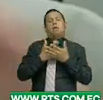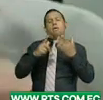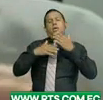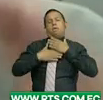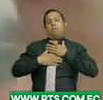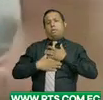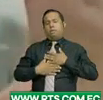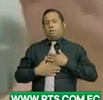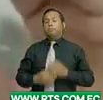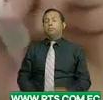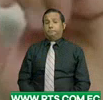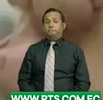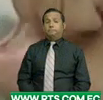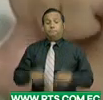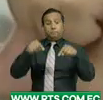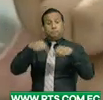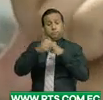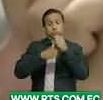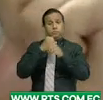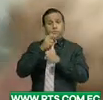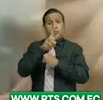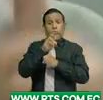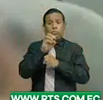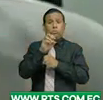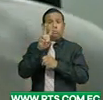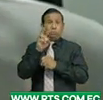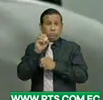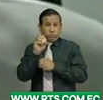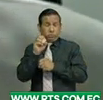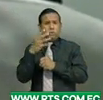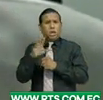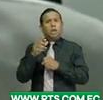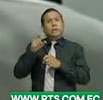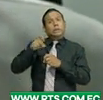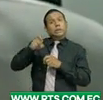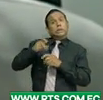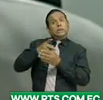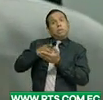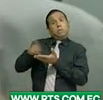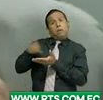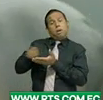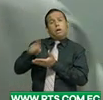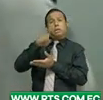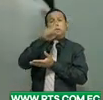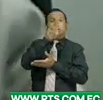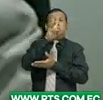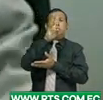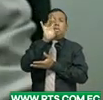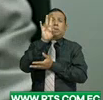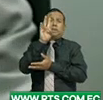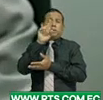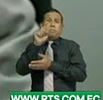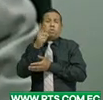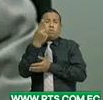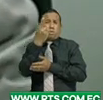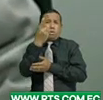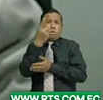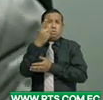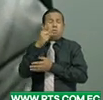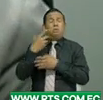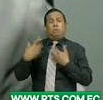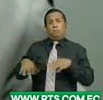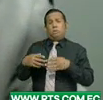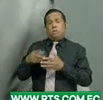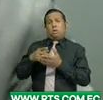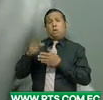En este año 2020, teníamos que pagar 167 millones de capital. Y el próximo año, hasta julio, que